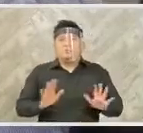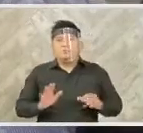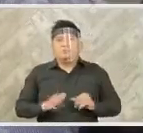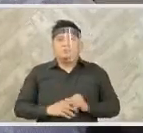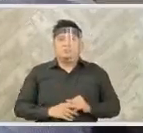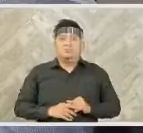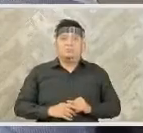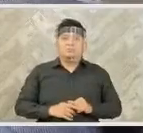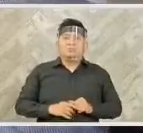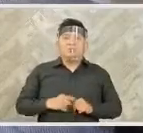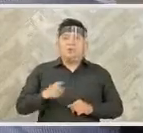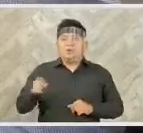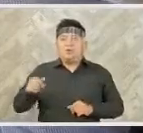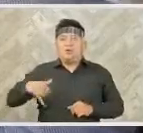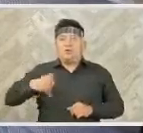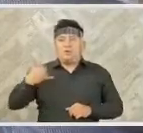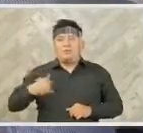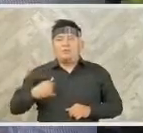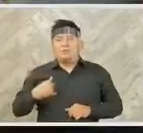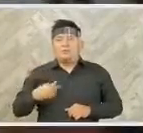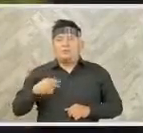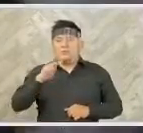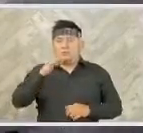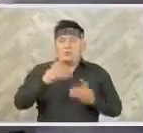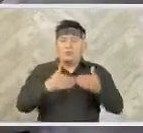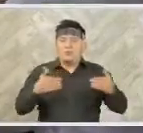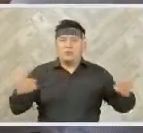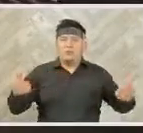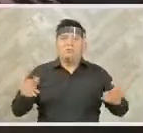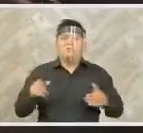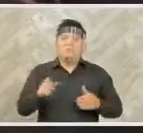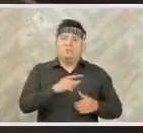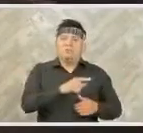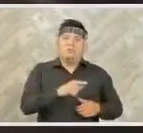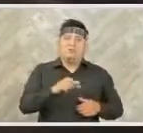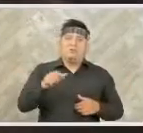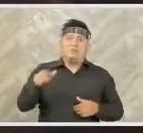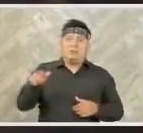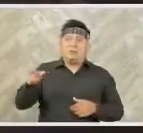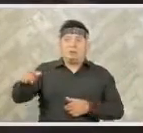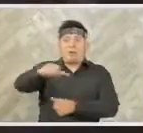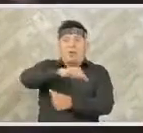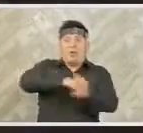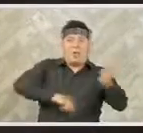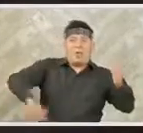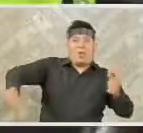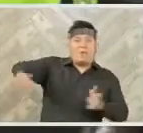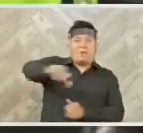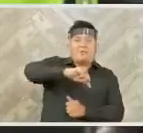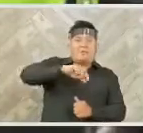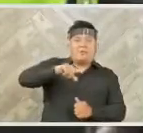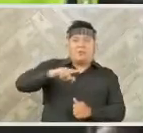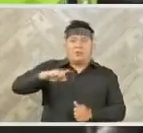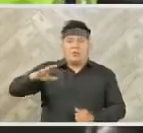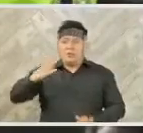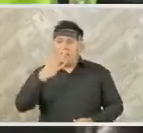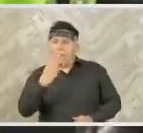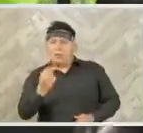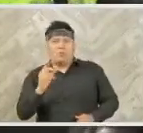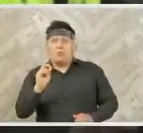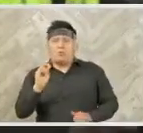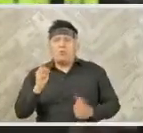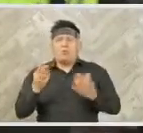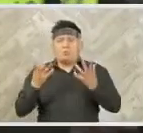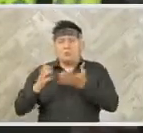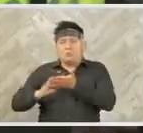que aquellos jóvenes, aquellos niños de futuro sean los que reemplacen a estos criminales. Nosotros debemos trabajar enfocadamente en solucionar